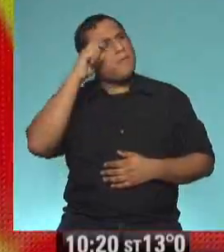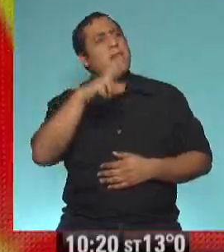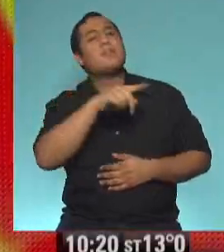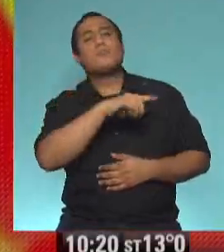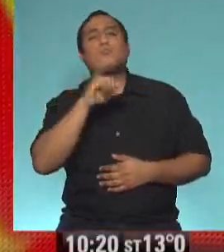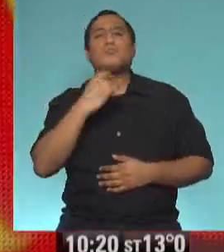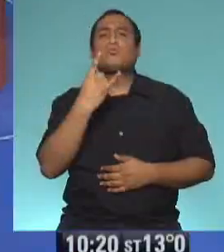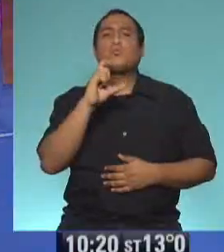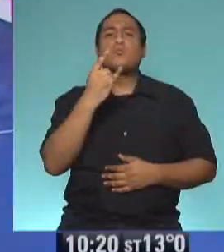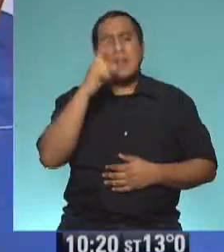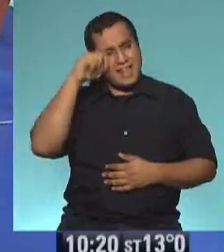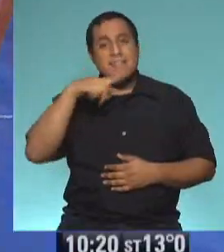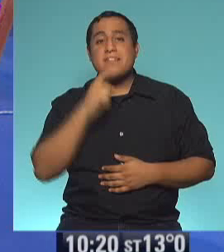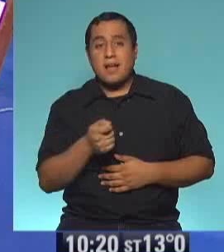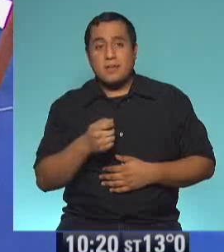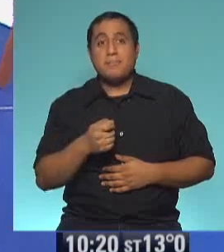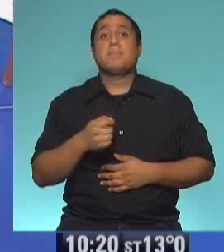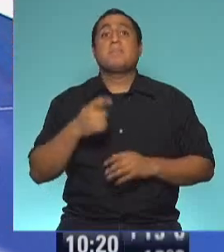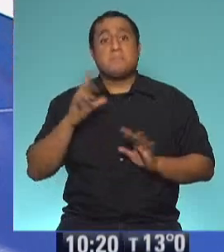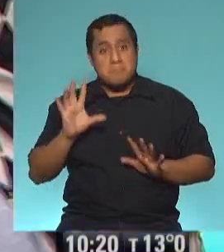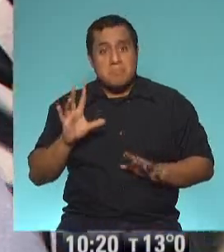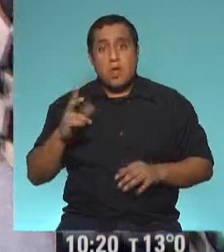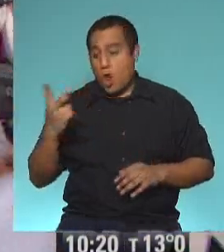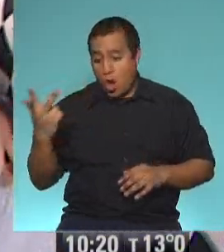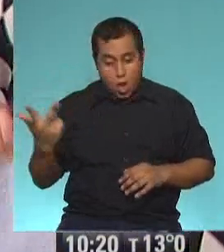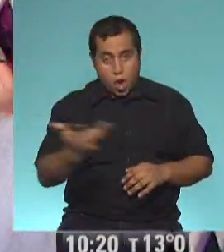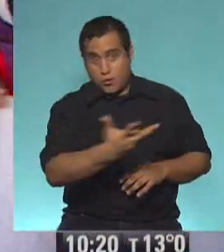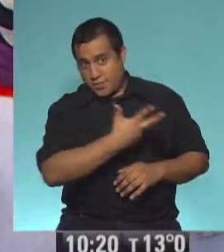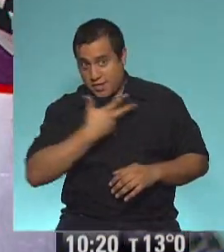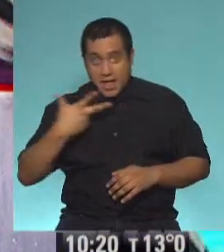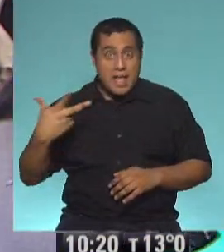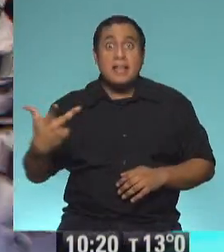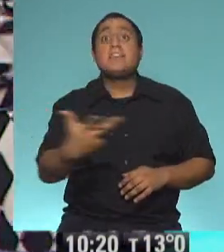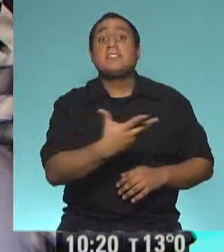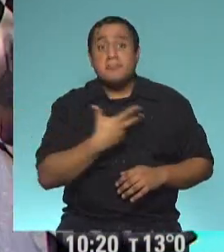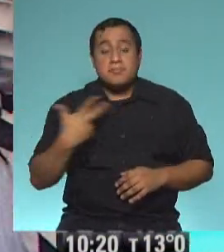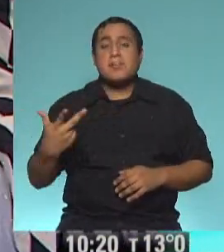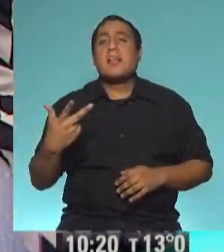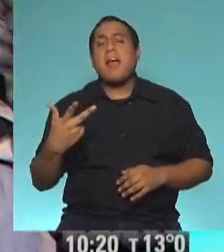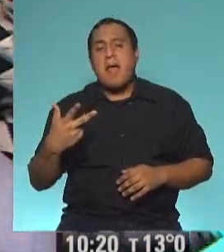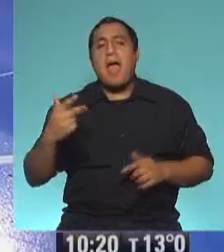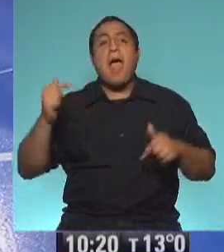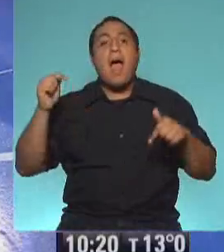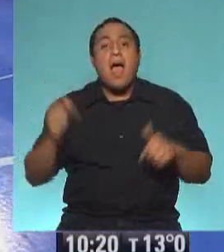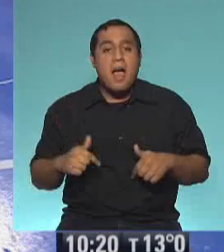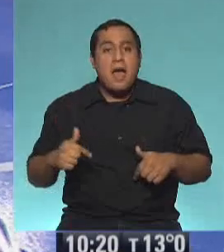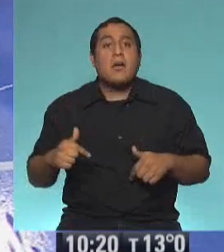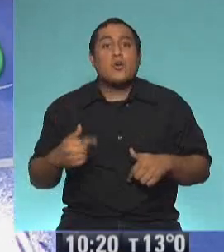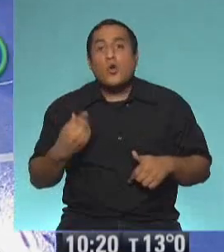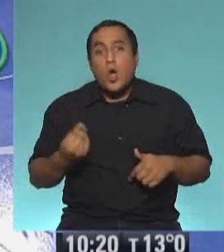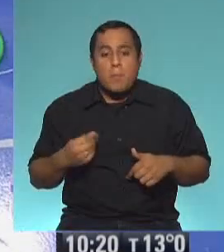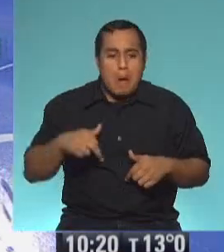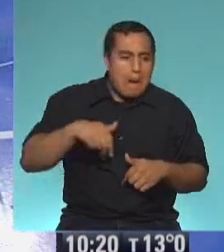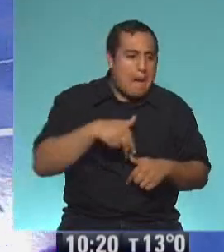La payasa suculenta. Así que estamos, el payaso melenita. Me cierra. La bailarina y la suculenta para recorrer el equilibrio